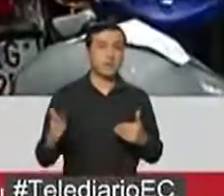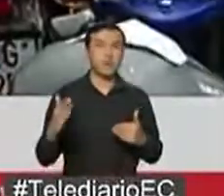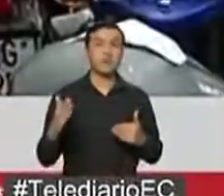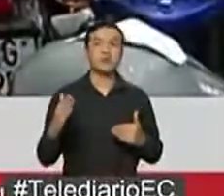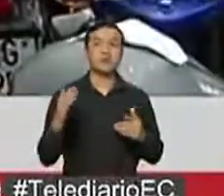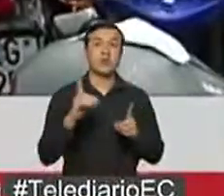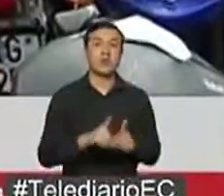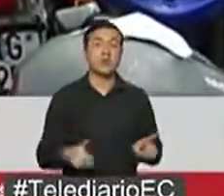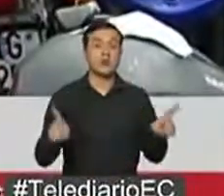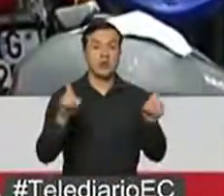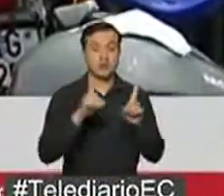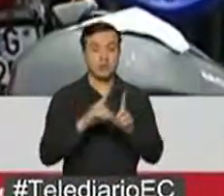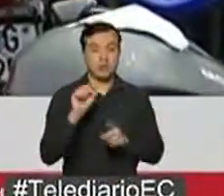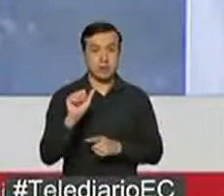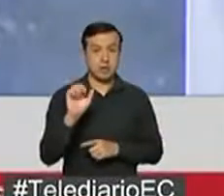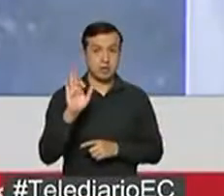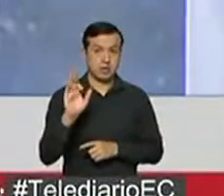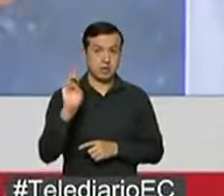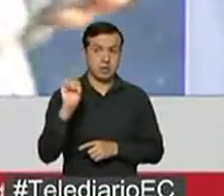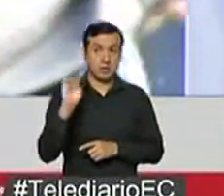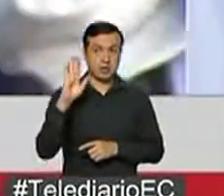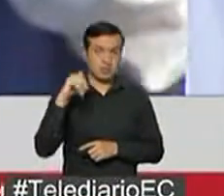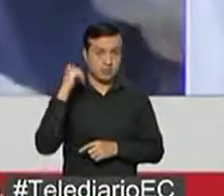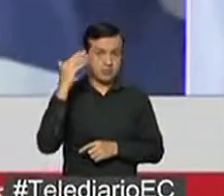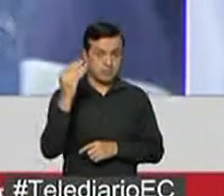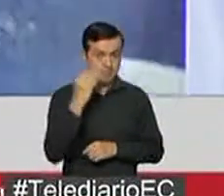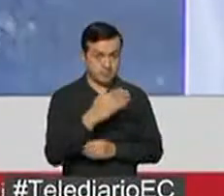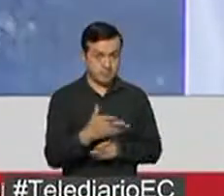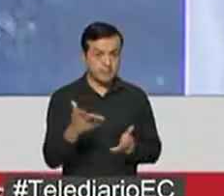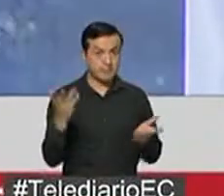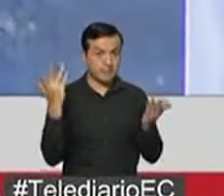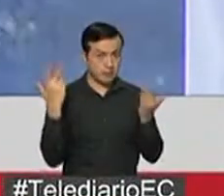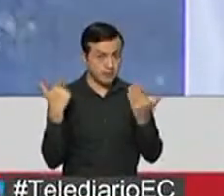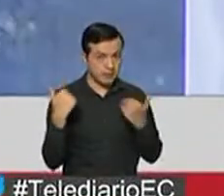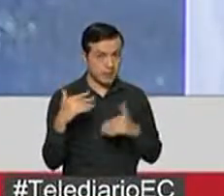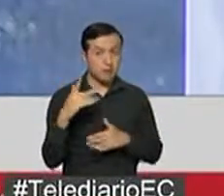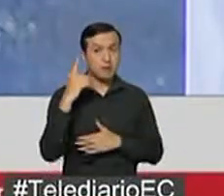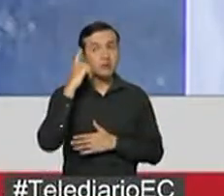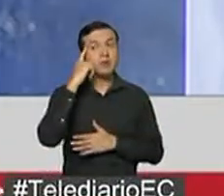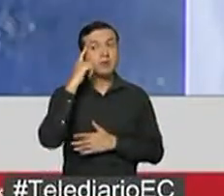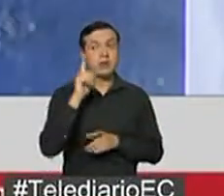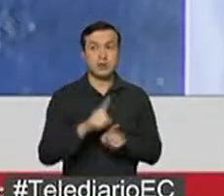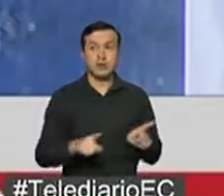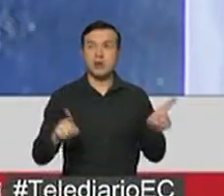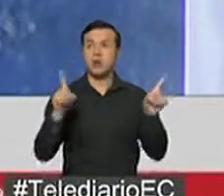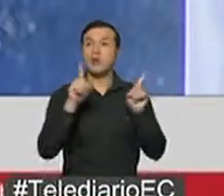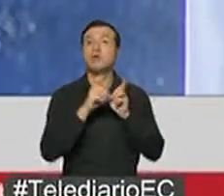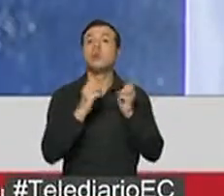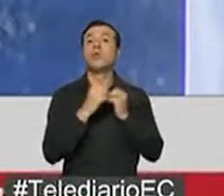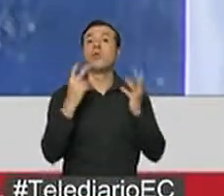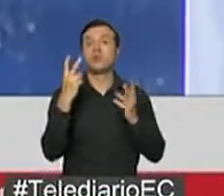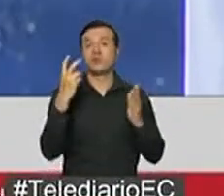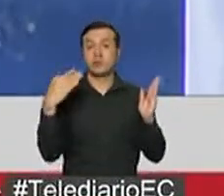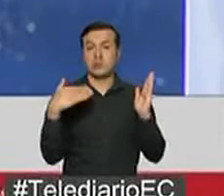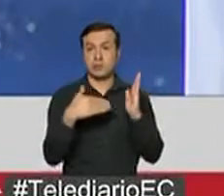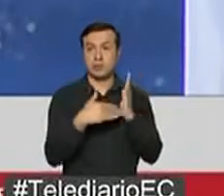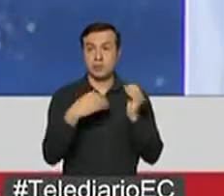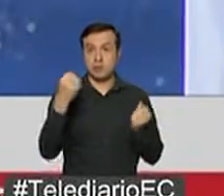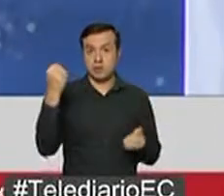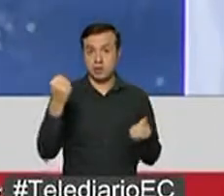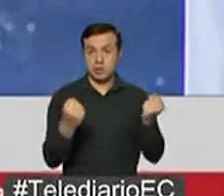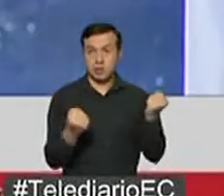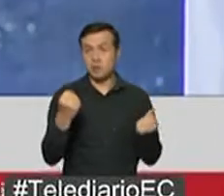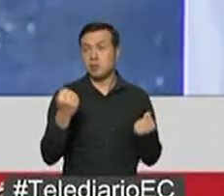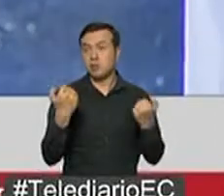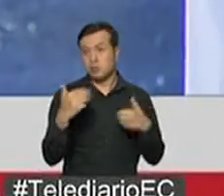base de datos de la atm para lo cual existe ya una base de datos de alrededor de 12.000 vehículos la cual